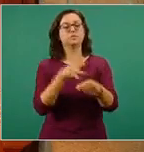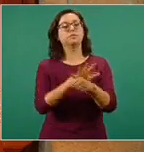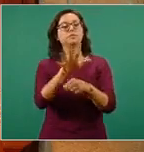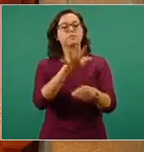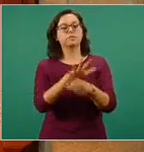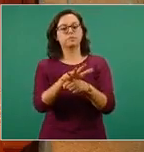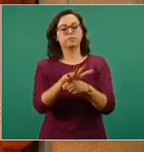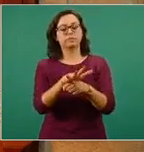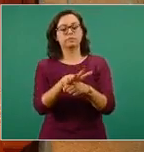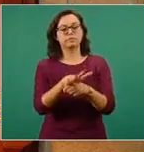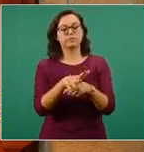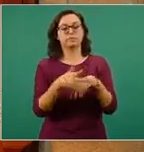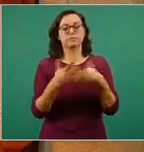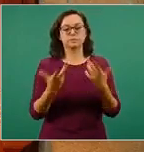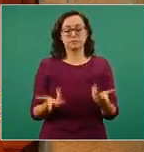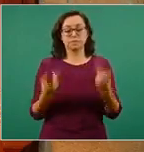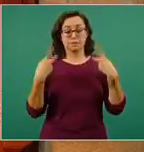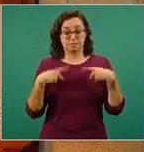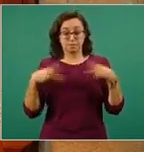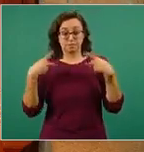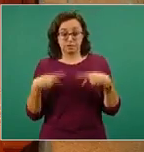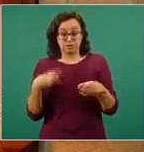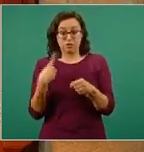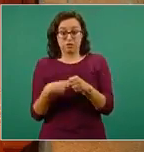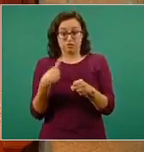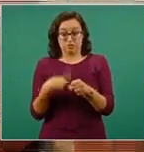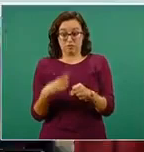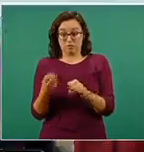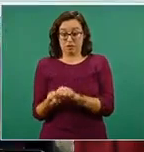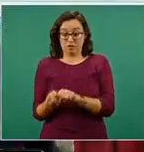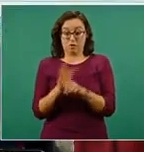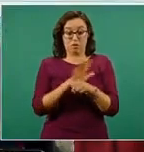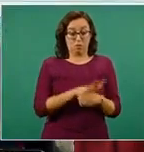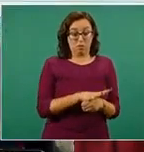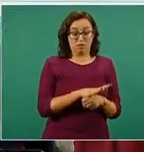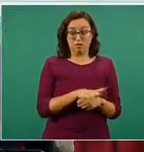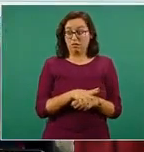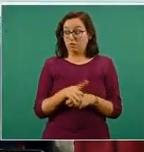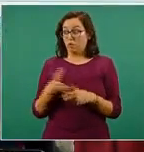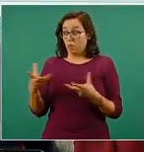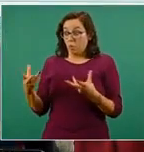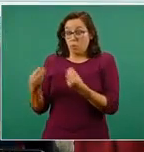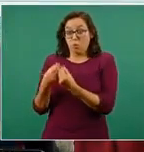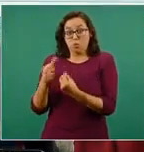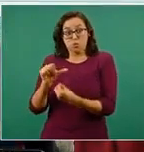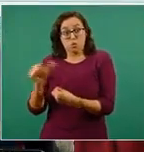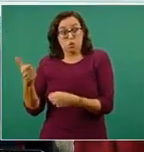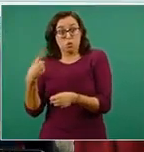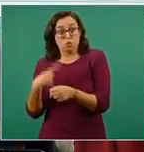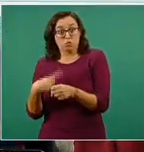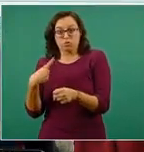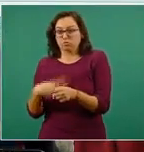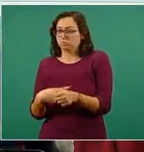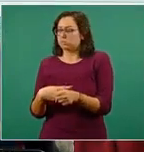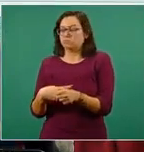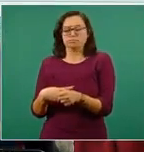clínicas? No llevar pacientes con COVID a nuestra red hospitalaria, para que así pudiéramos evitar un